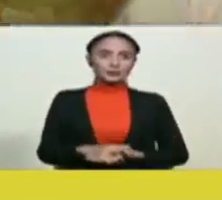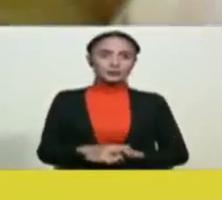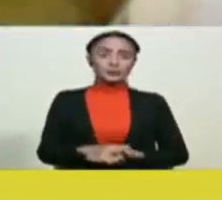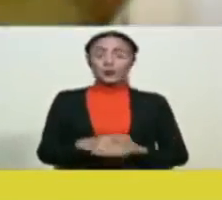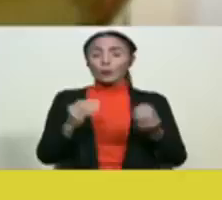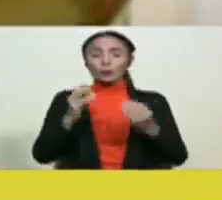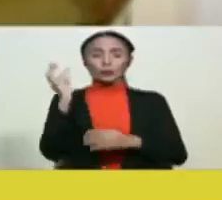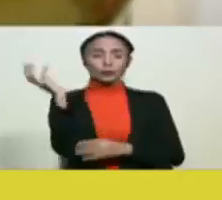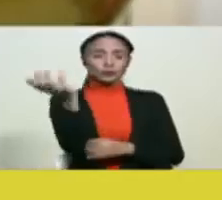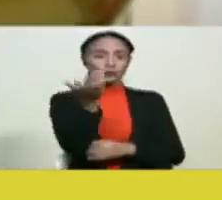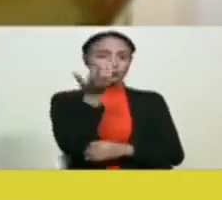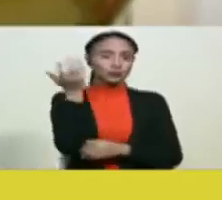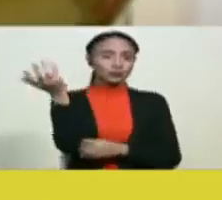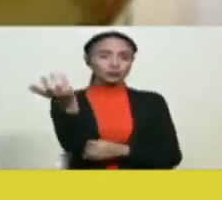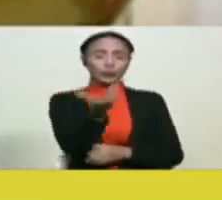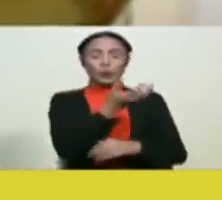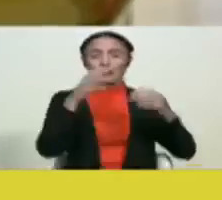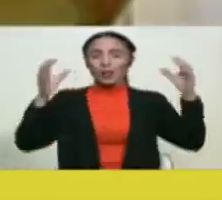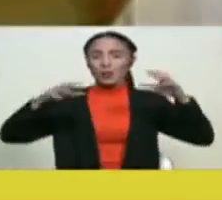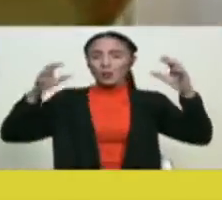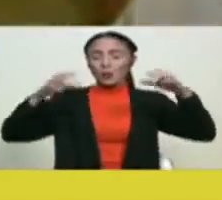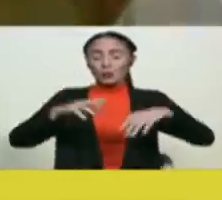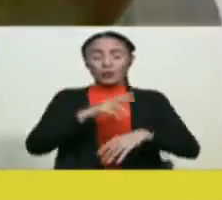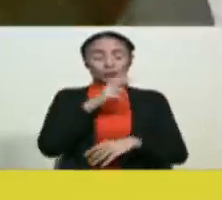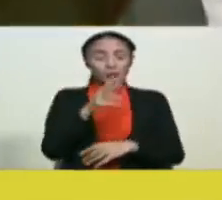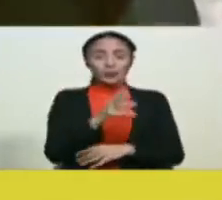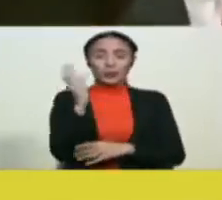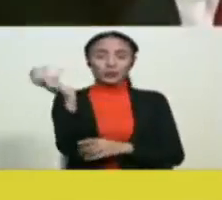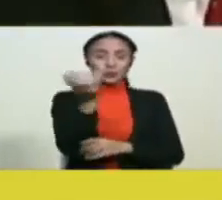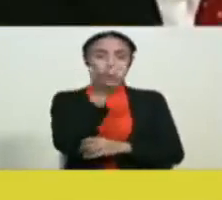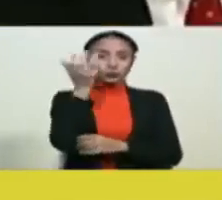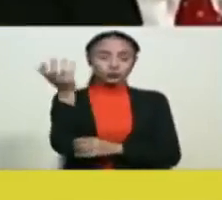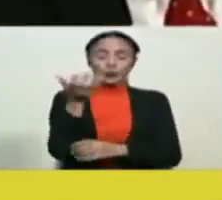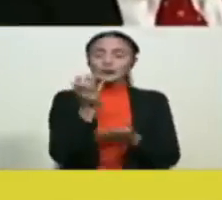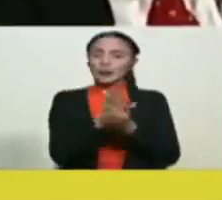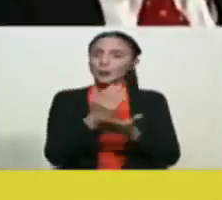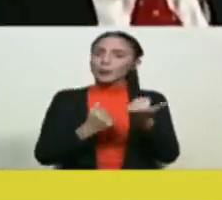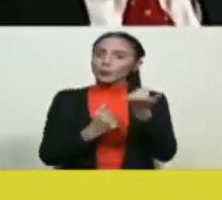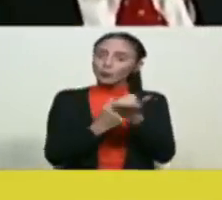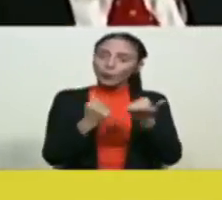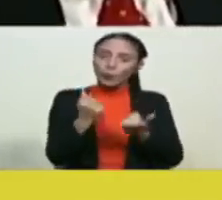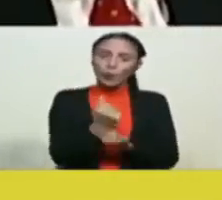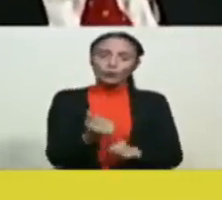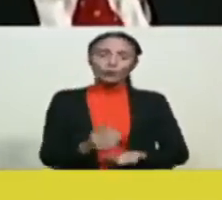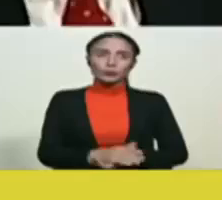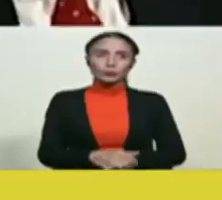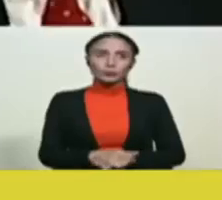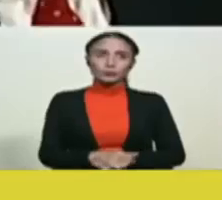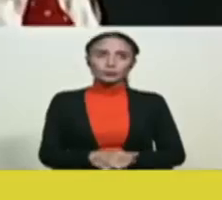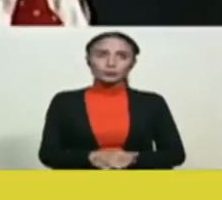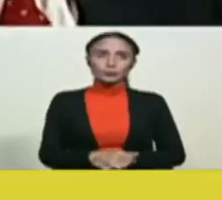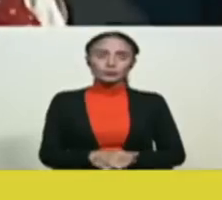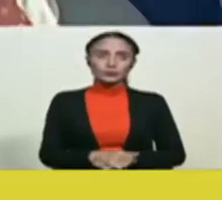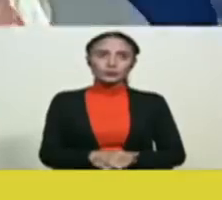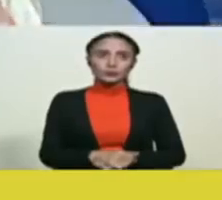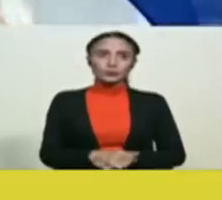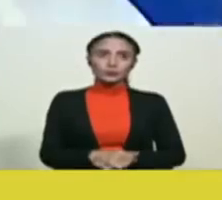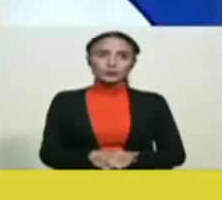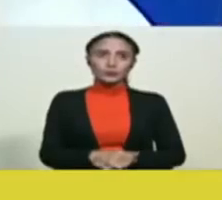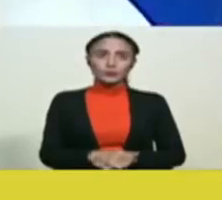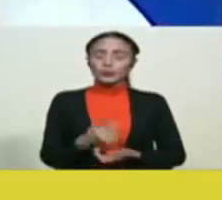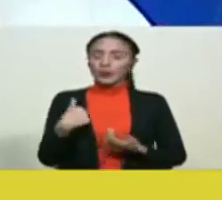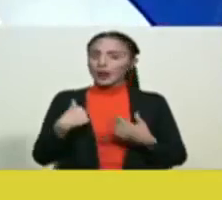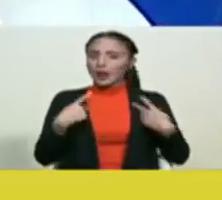tormentas lluvias siempre con nuestra solidaridad ratifico nuestra solidaridad